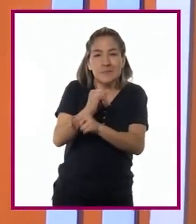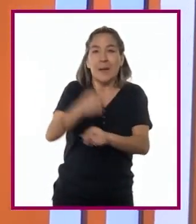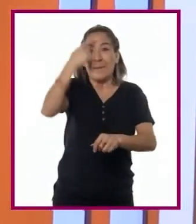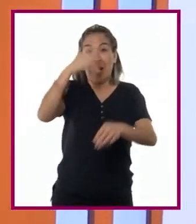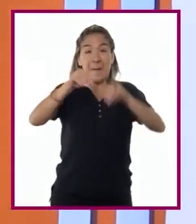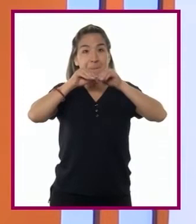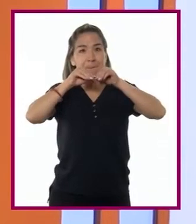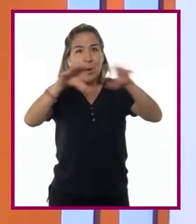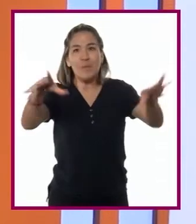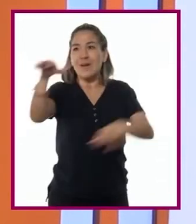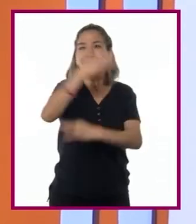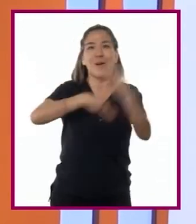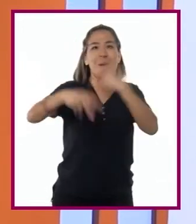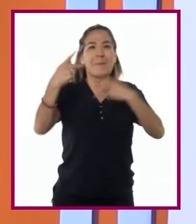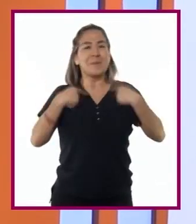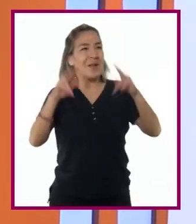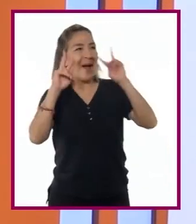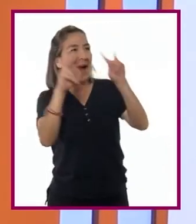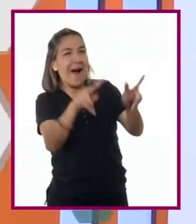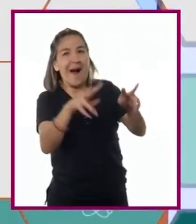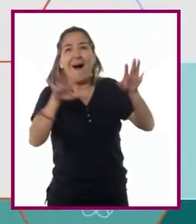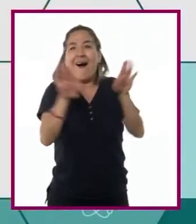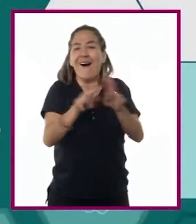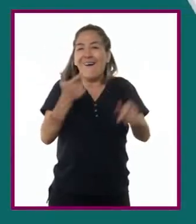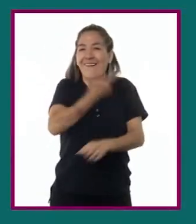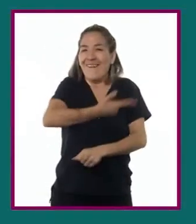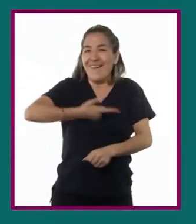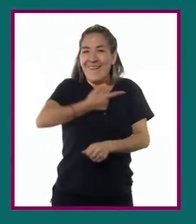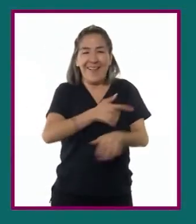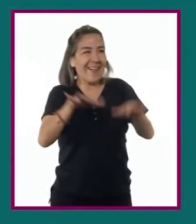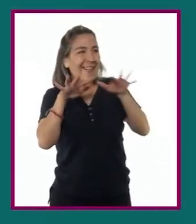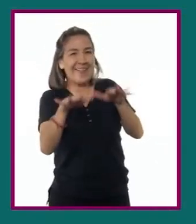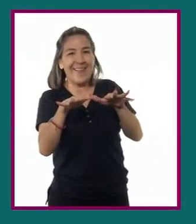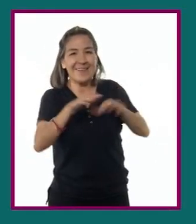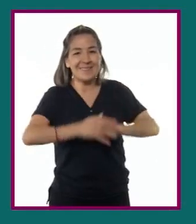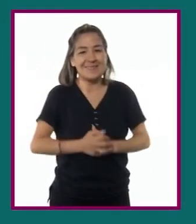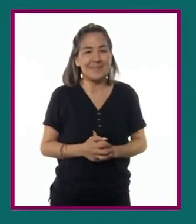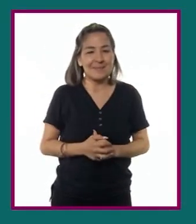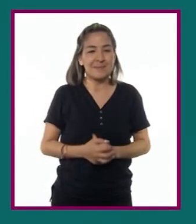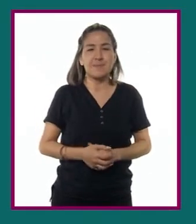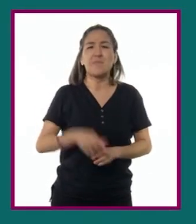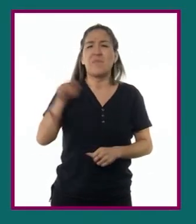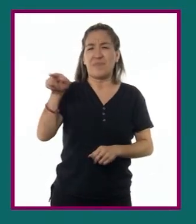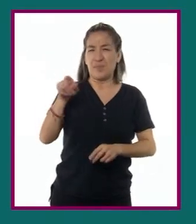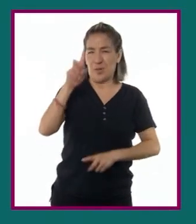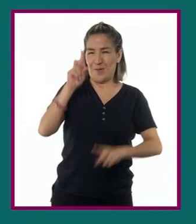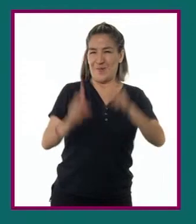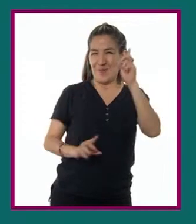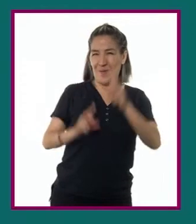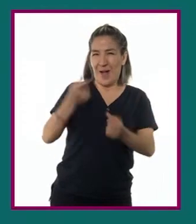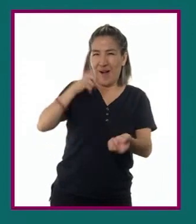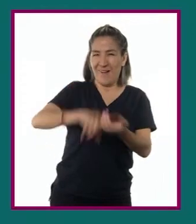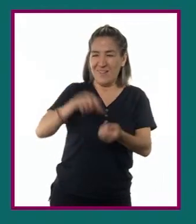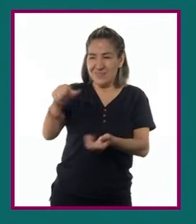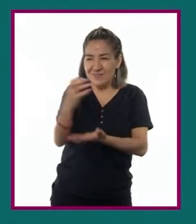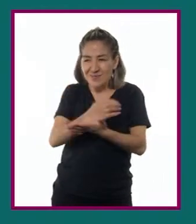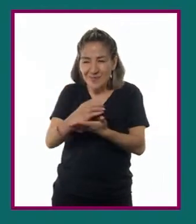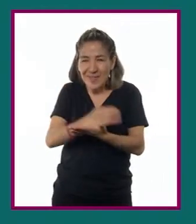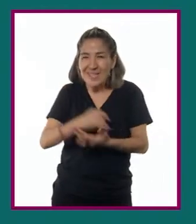que sorprendía a las personas que lo observaban. Como había duda de la cura propuesta por Mesmer,